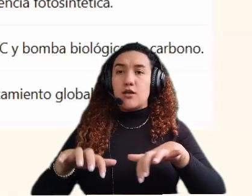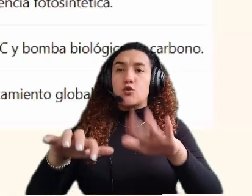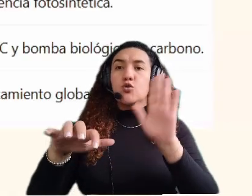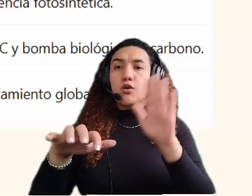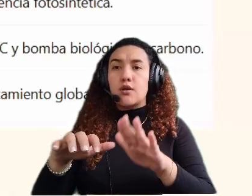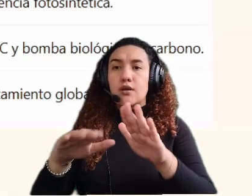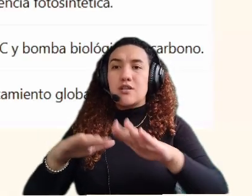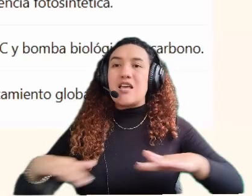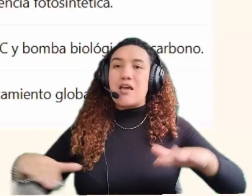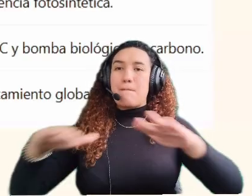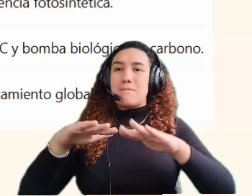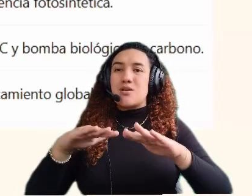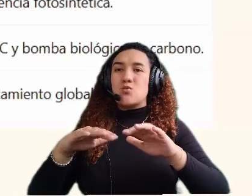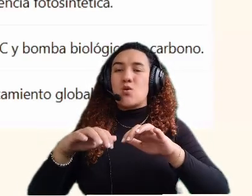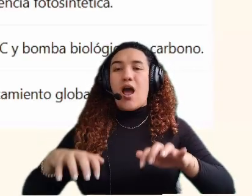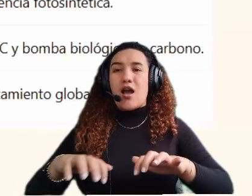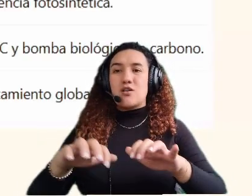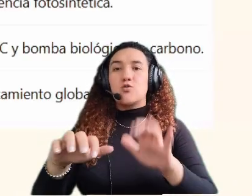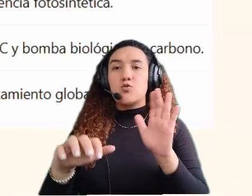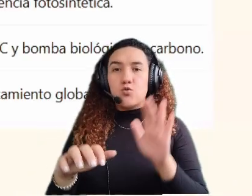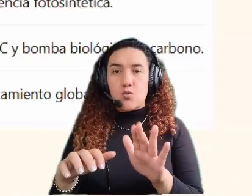sitio de acción de,